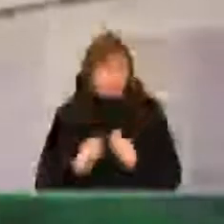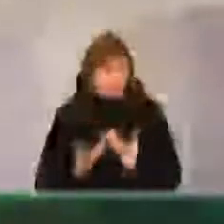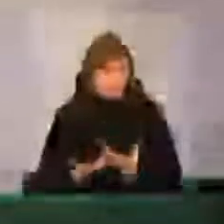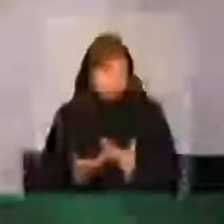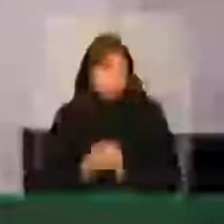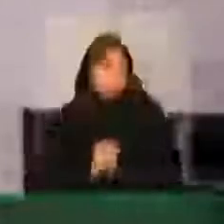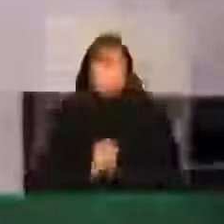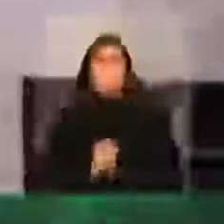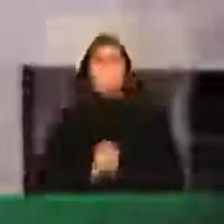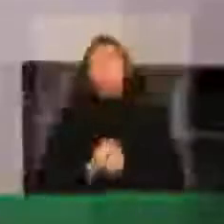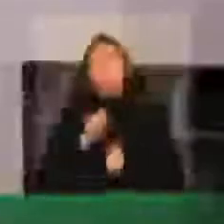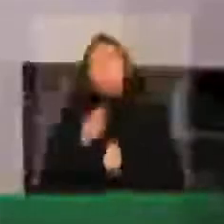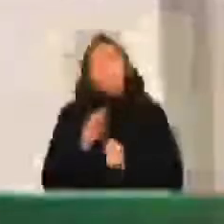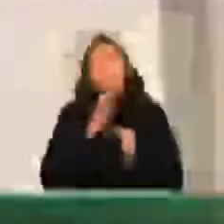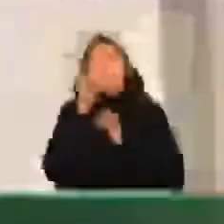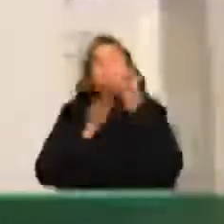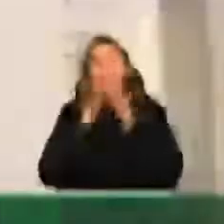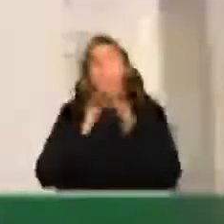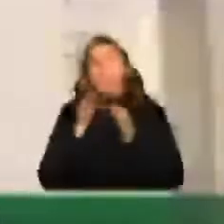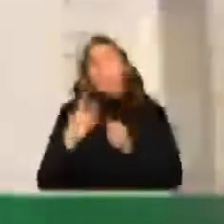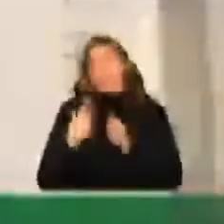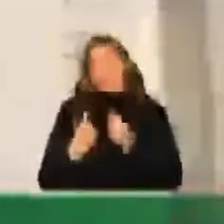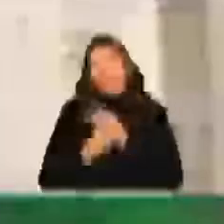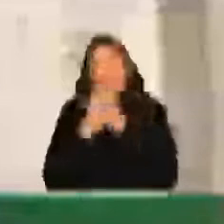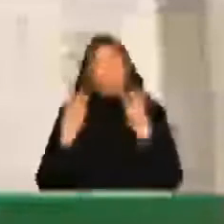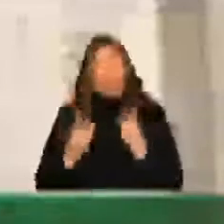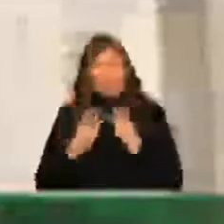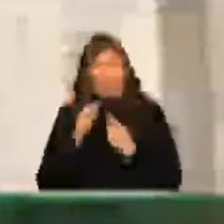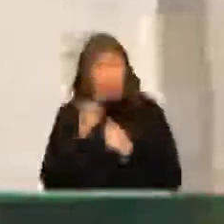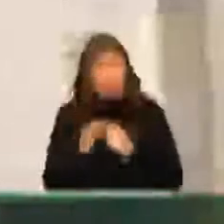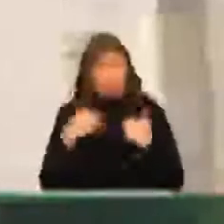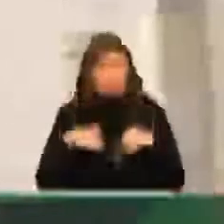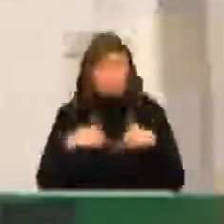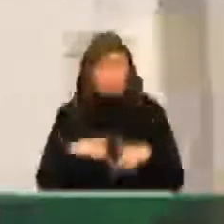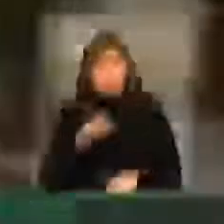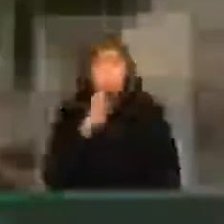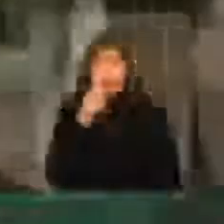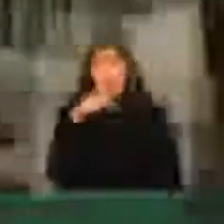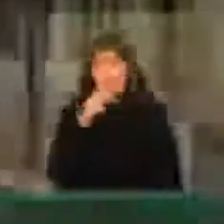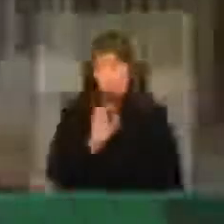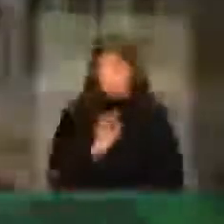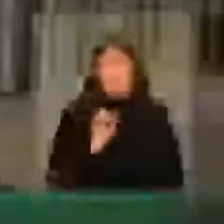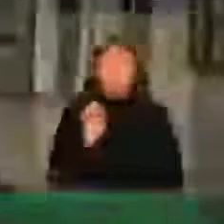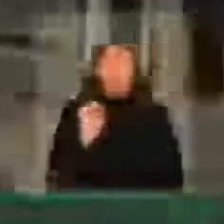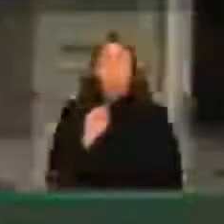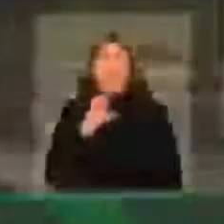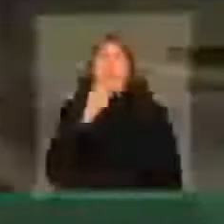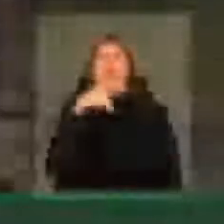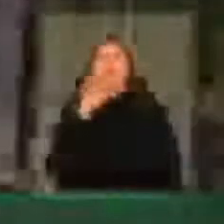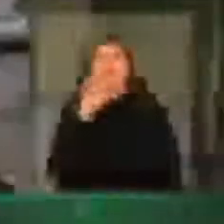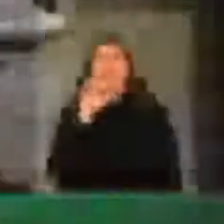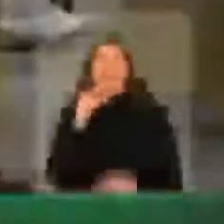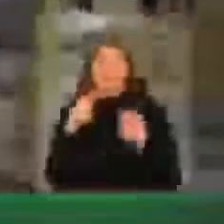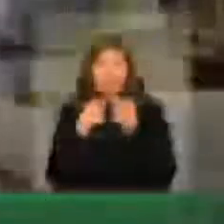Según explicó la directora general de coordinación del ministerio, Karina Rando, la reestructura de la mutualista privada CAMS de